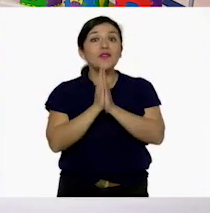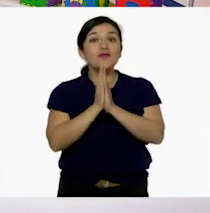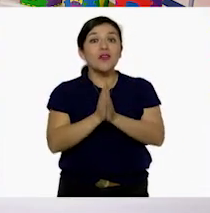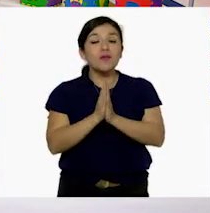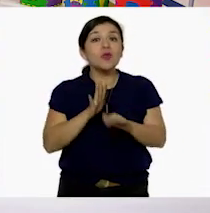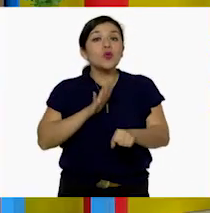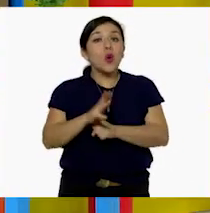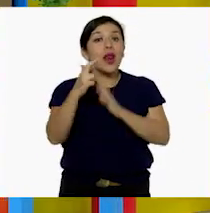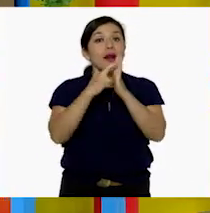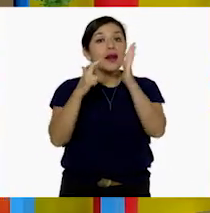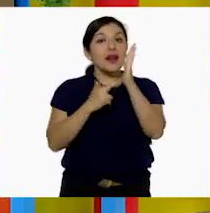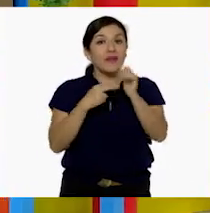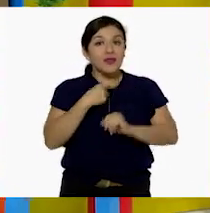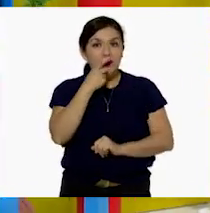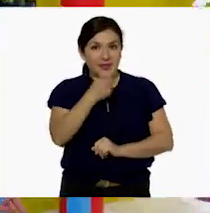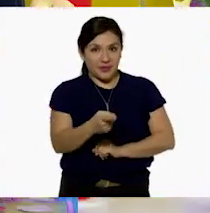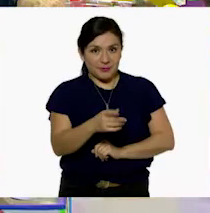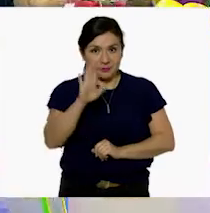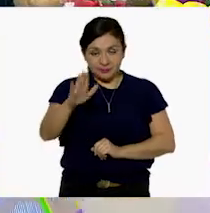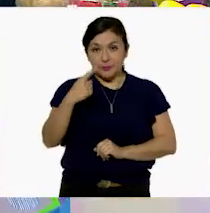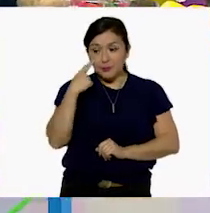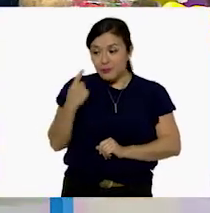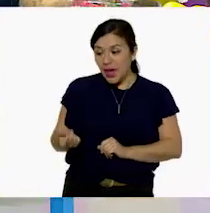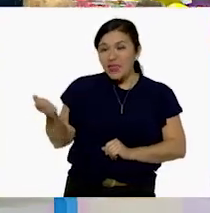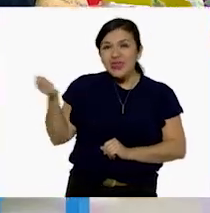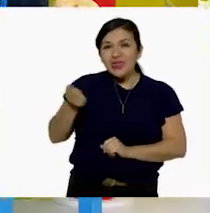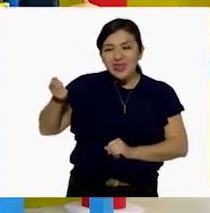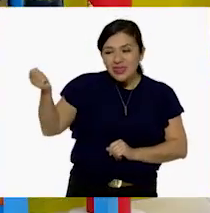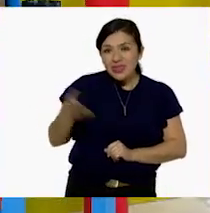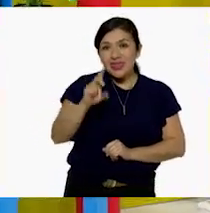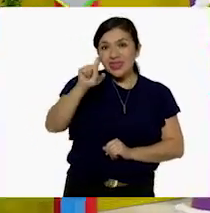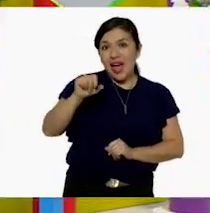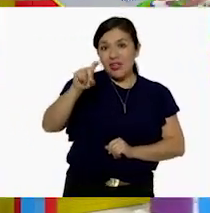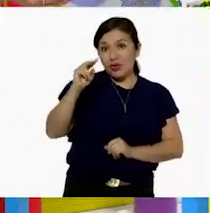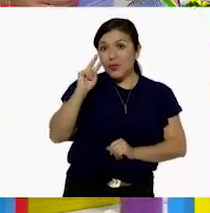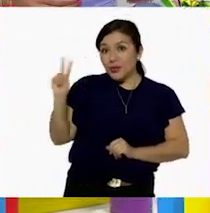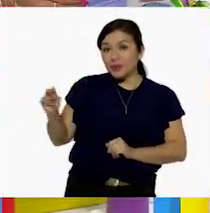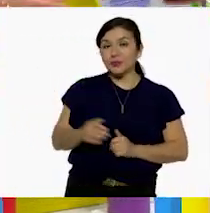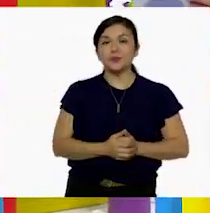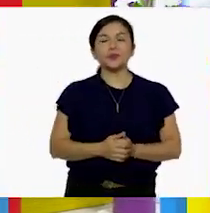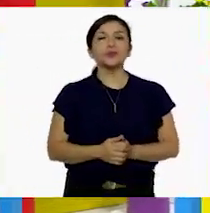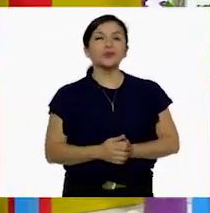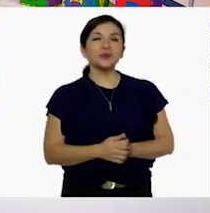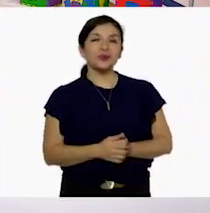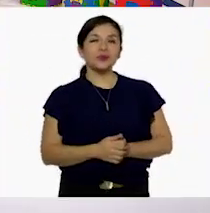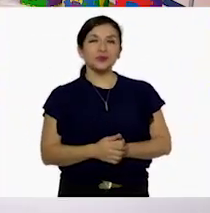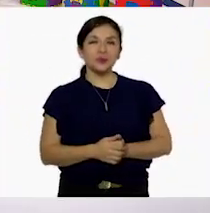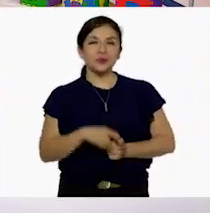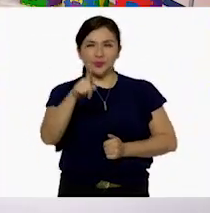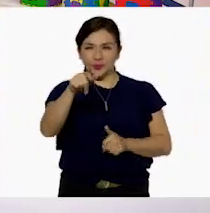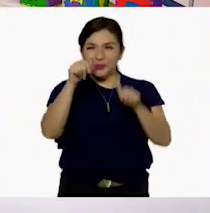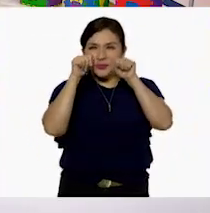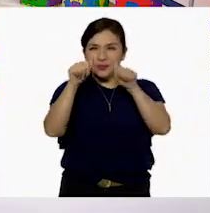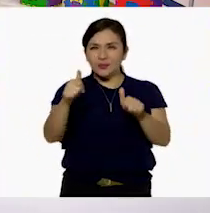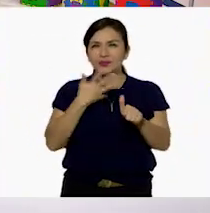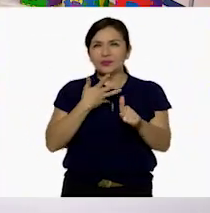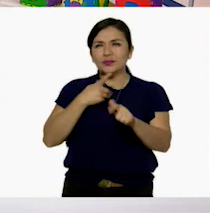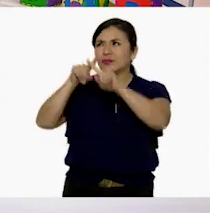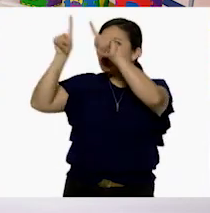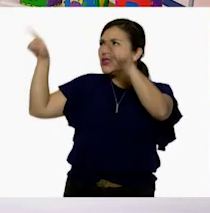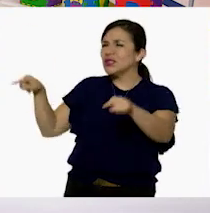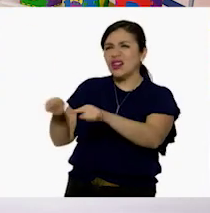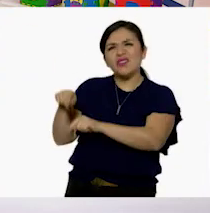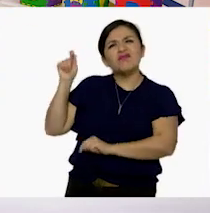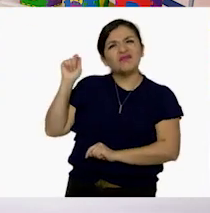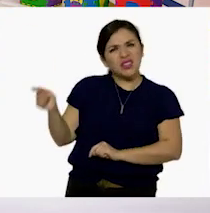las reglas que les voy a dar. Aquí tengo un dado. Sí. Este dado te lo voy a dar. Muy bien. Bien. Observen lo que tenemos en el pizarrón.